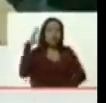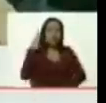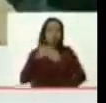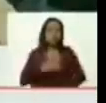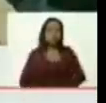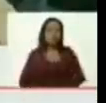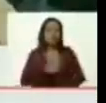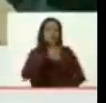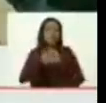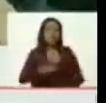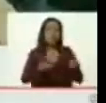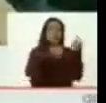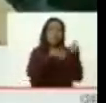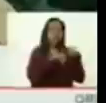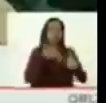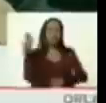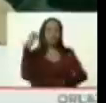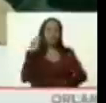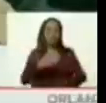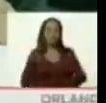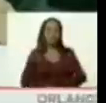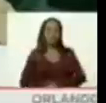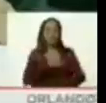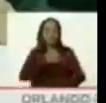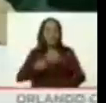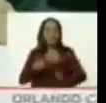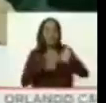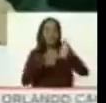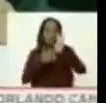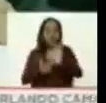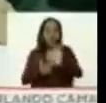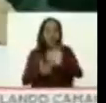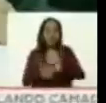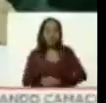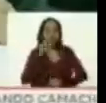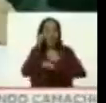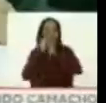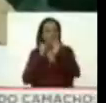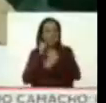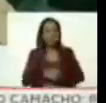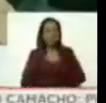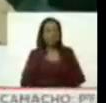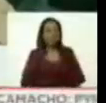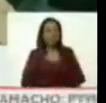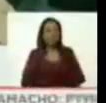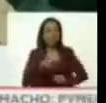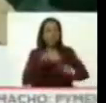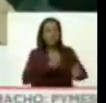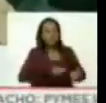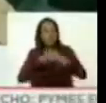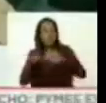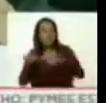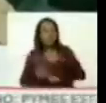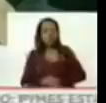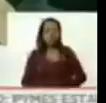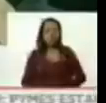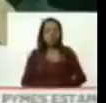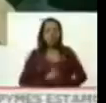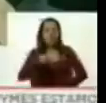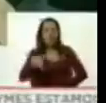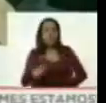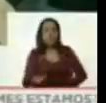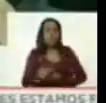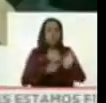documentación falsa. Esto le ha caído al cielo a Maduro, y Maduro va a ir explotando con